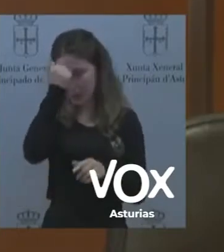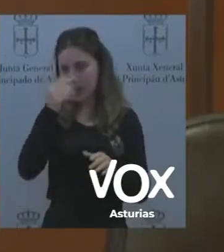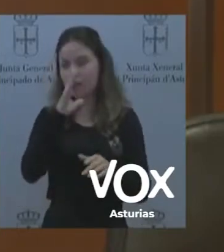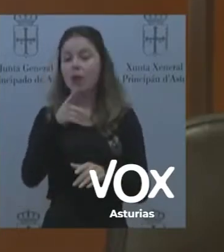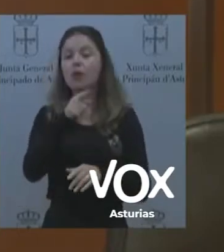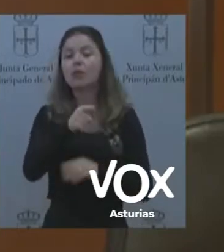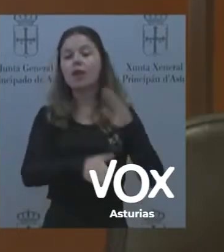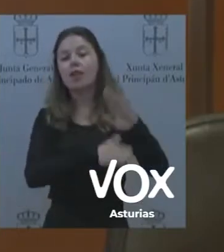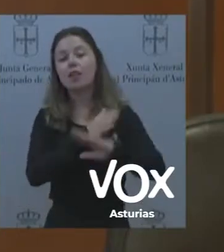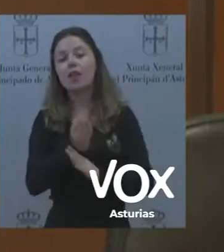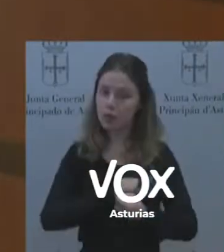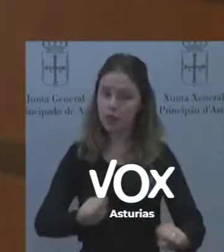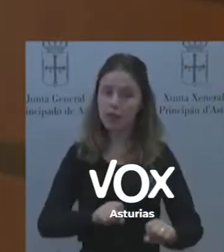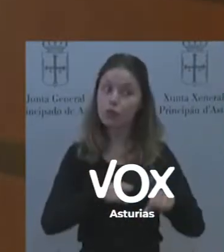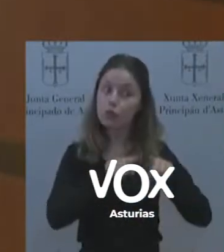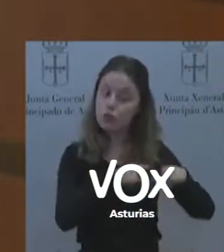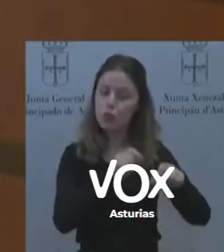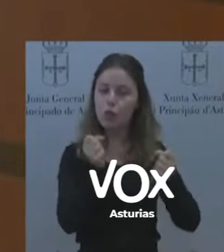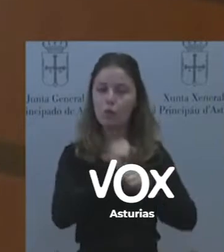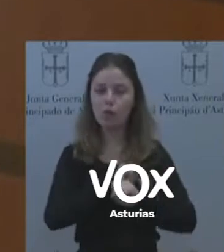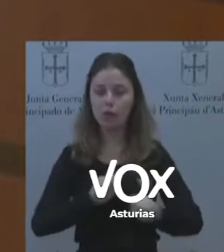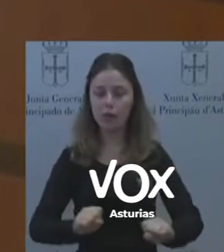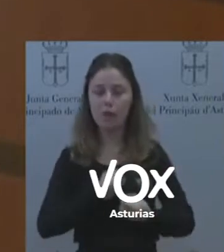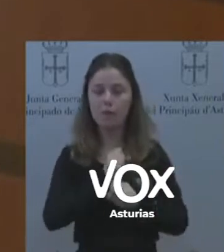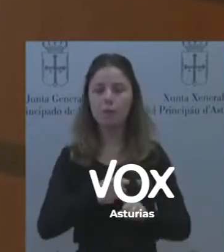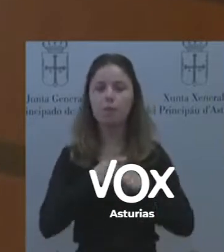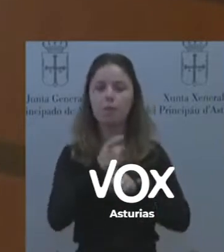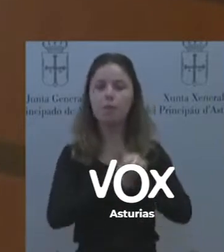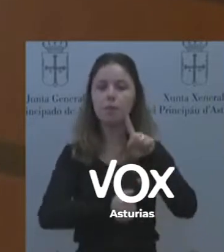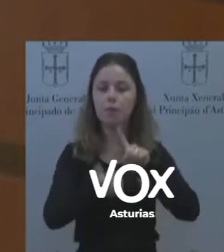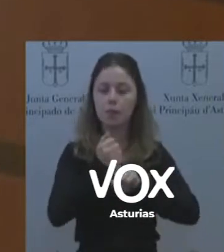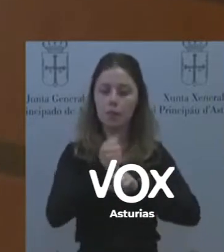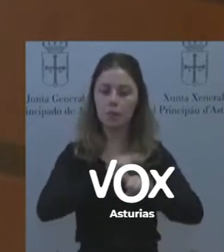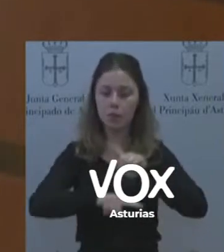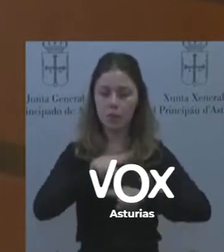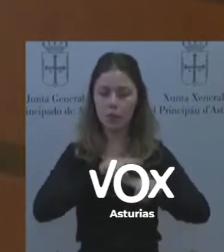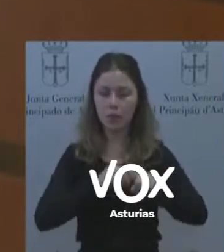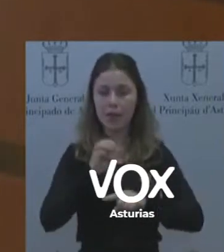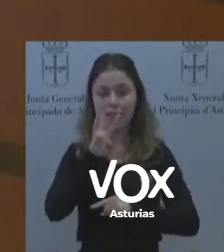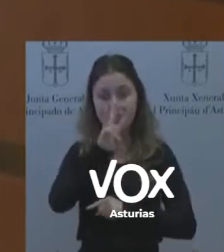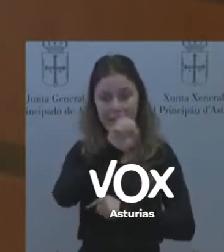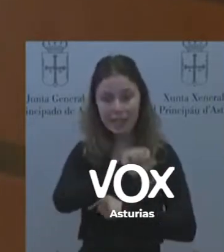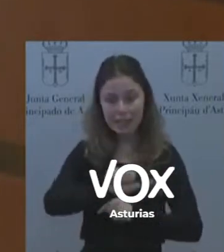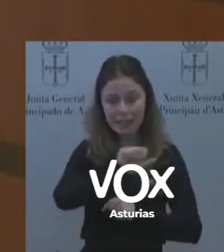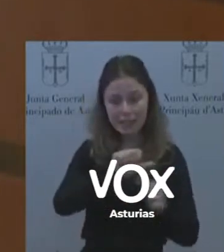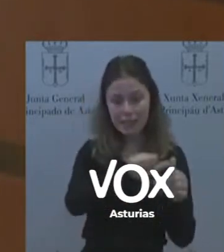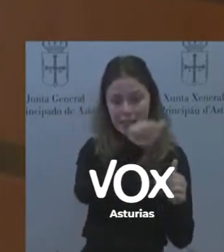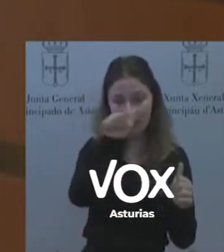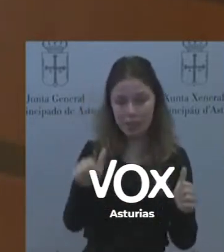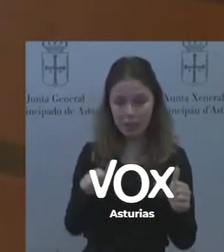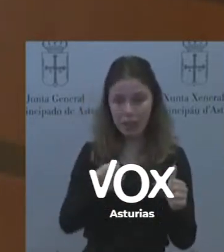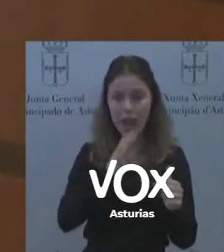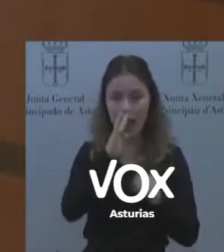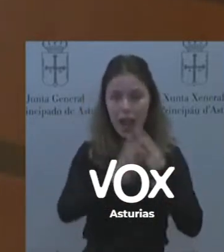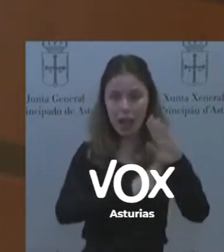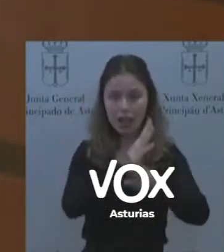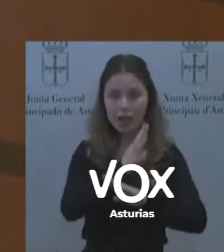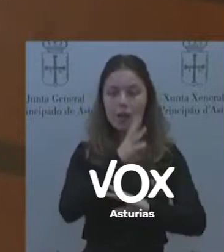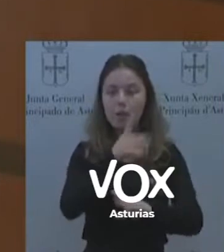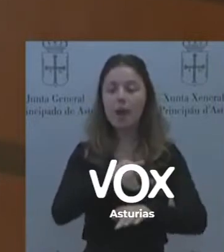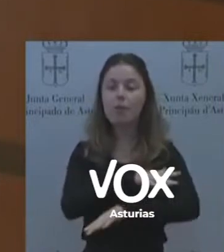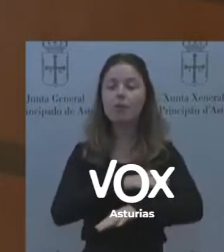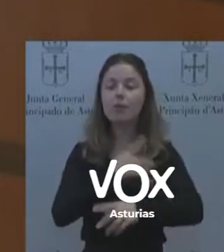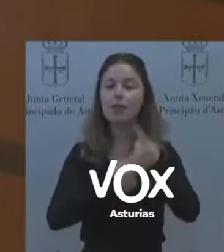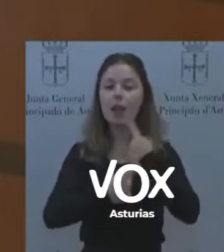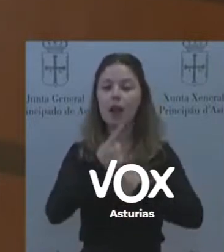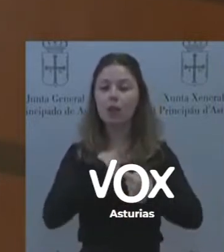Partido Socialista no hicieron aquí en Asturias. 3 años de legislatura ha necesitado usted para que algunos ministros miren para Asturias. 3 años